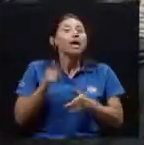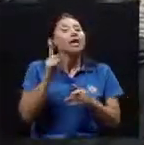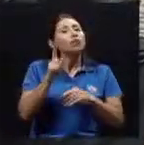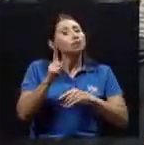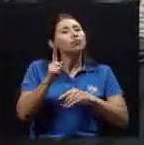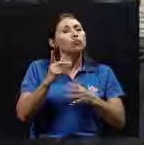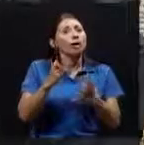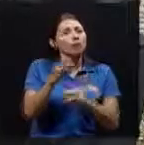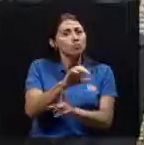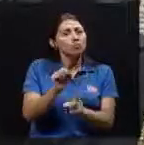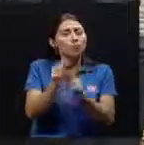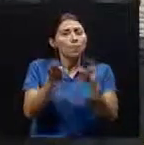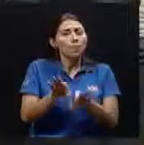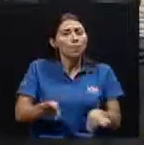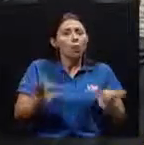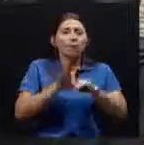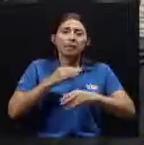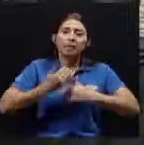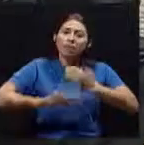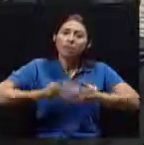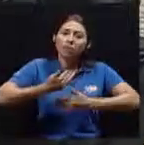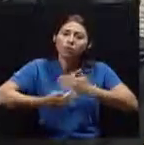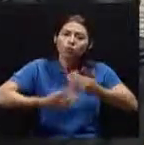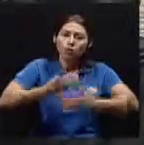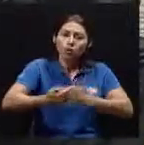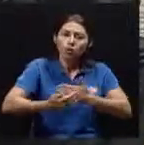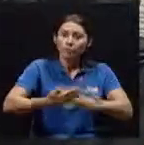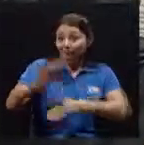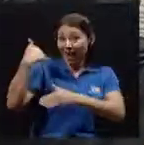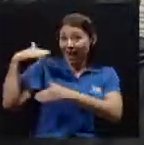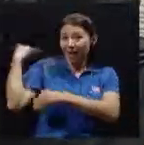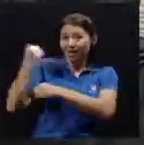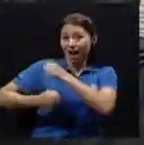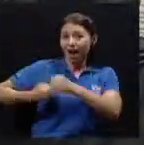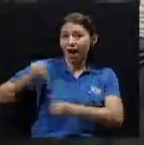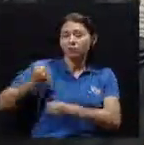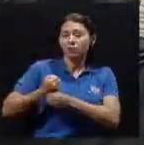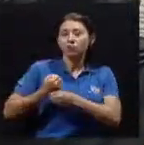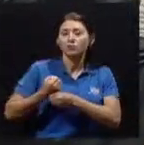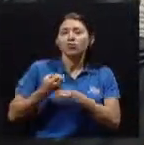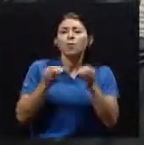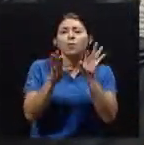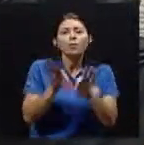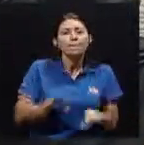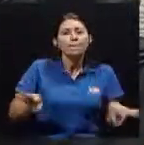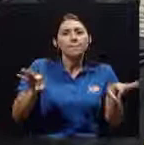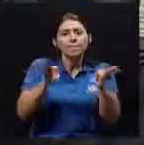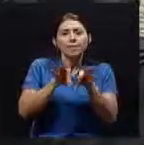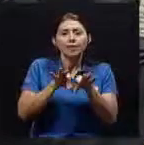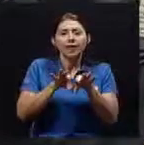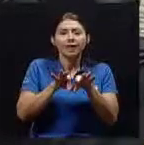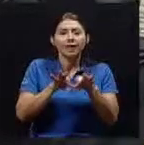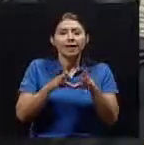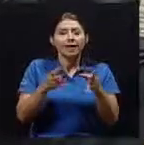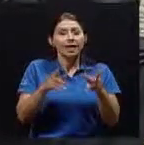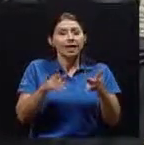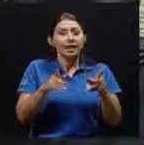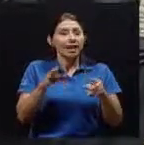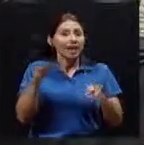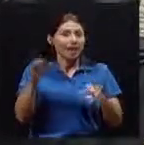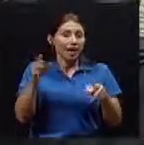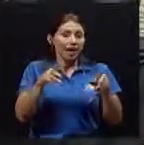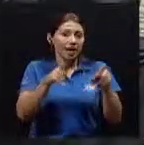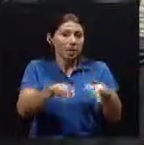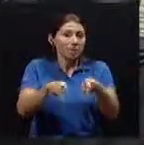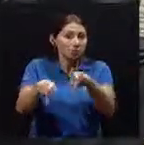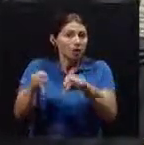importante de la evolución, y entonces hace unos años era muy importante que las mujeres, ¿verdad?, que las